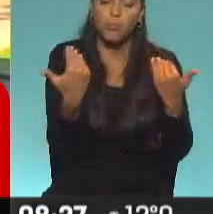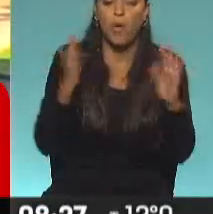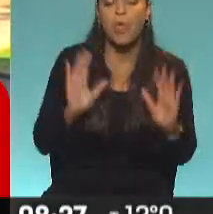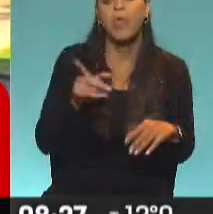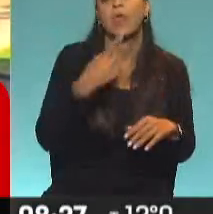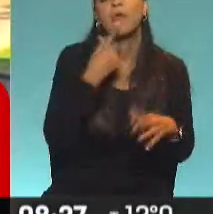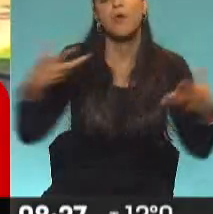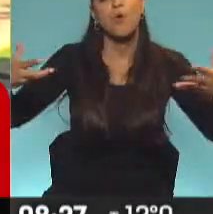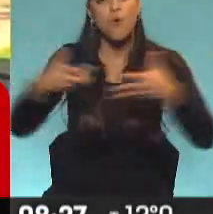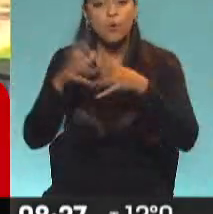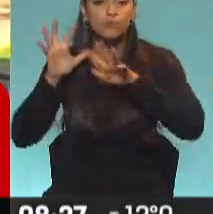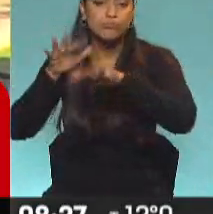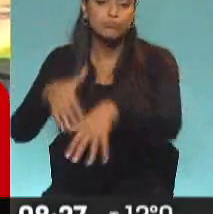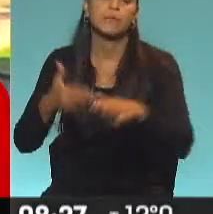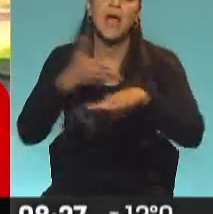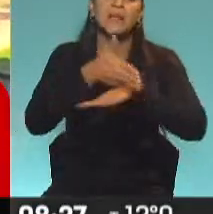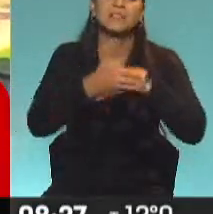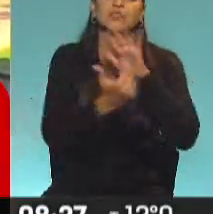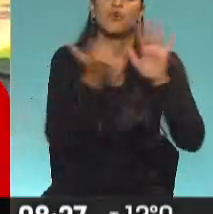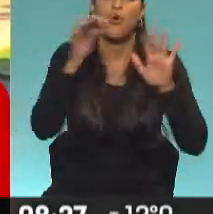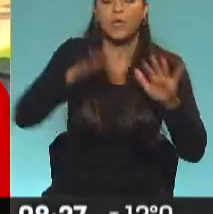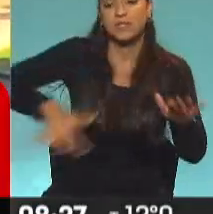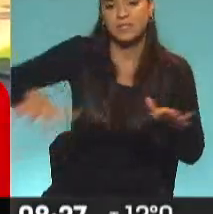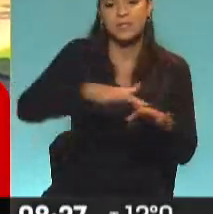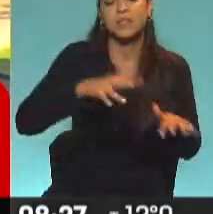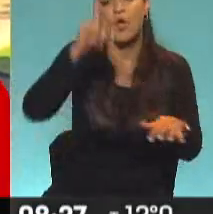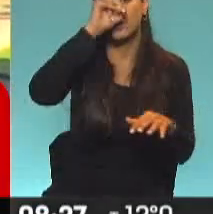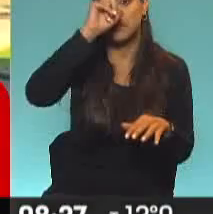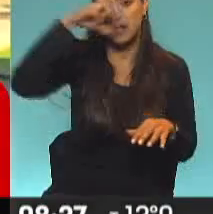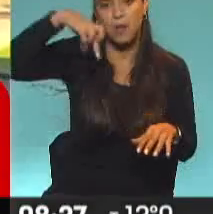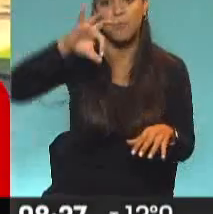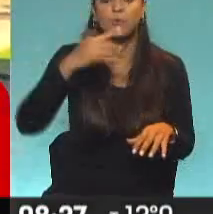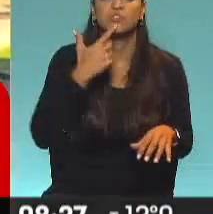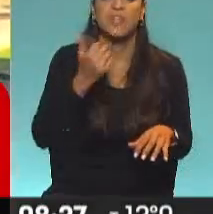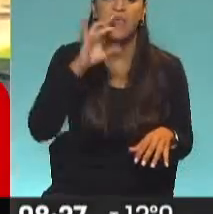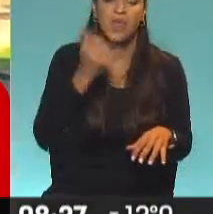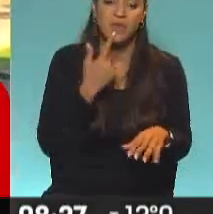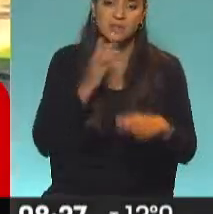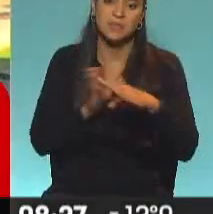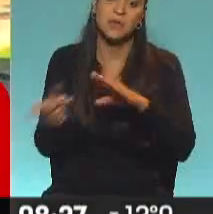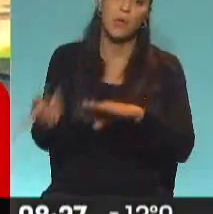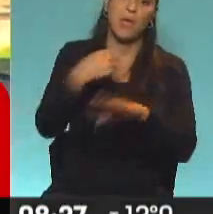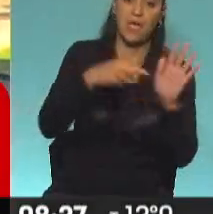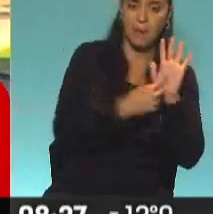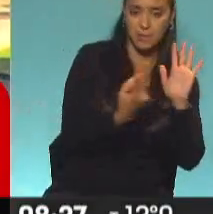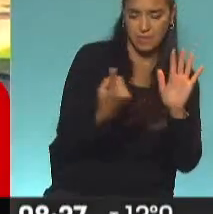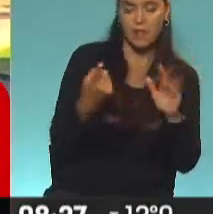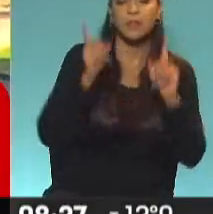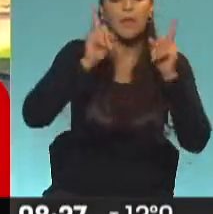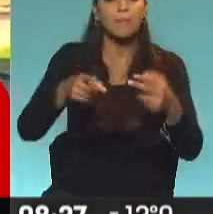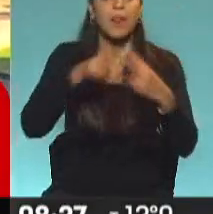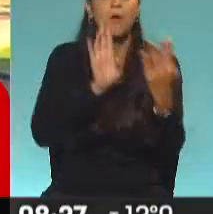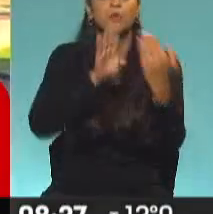personas concentradas en acceso oeste, a la altura del Hospital Posadas. El corte es total hacia la ciudad de Buenos Aires. También en